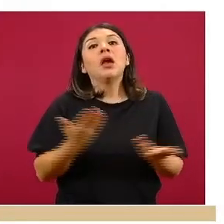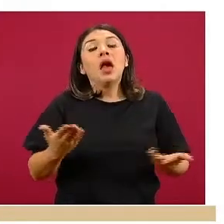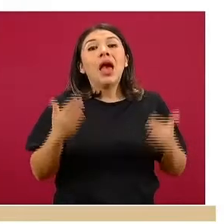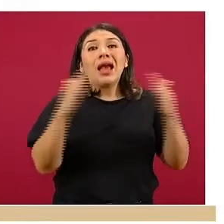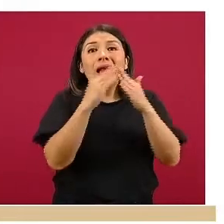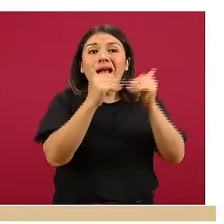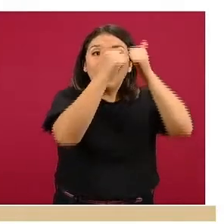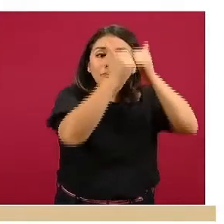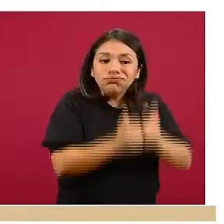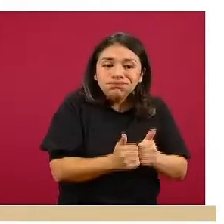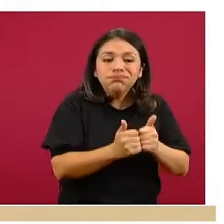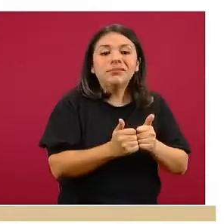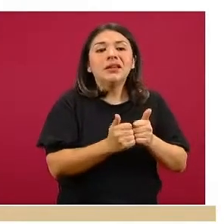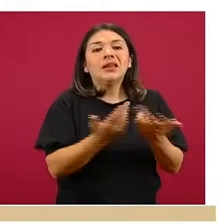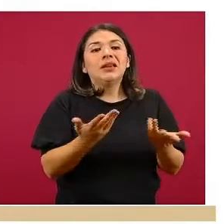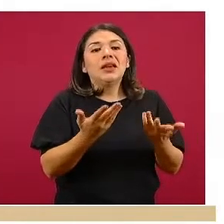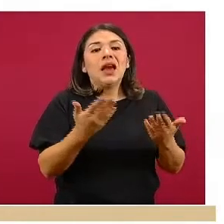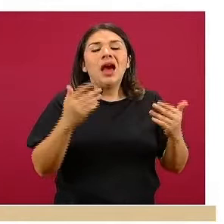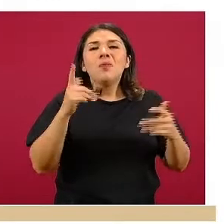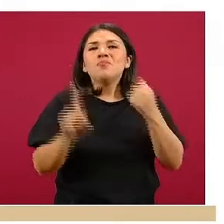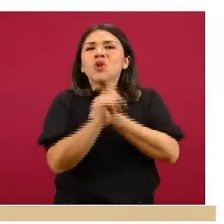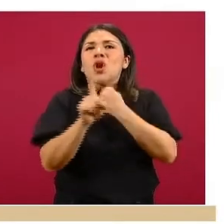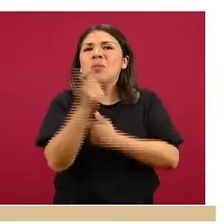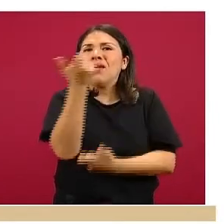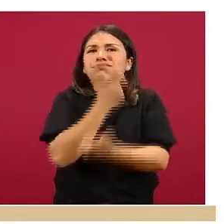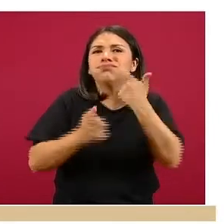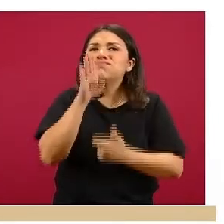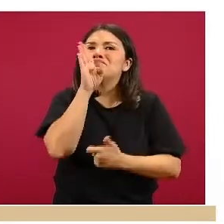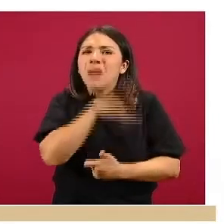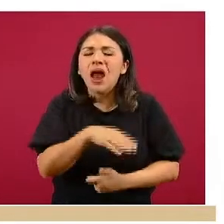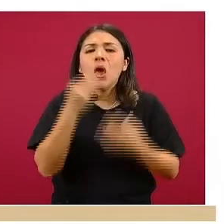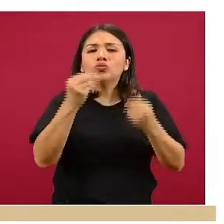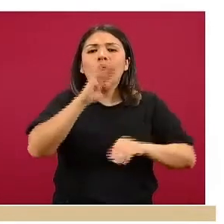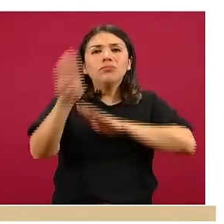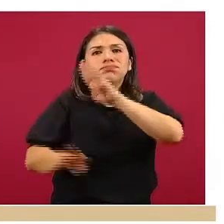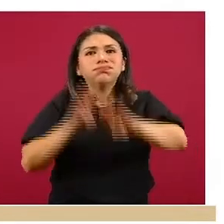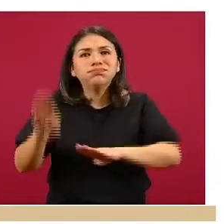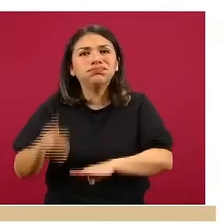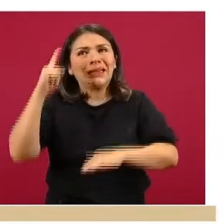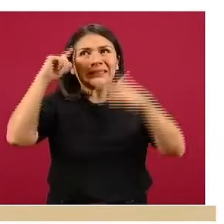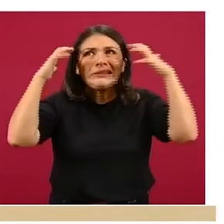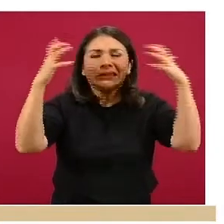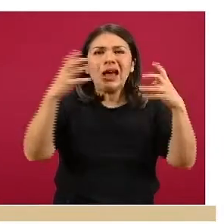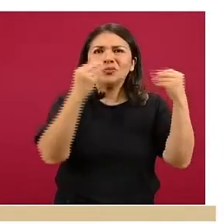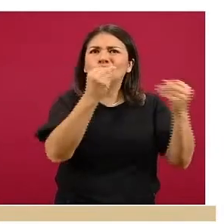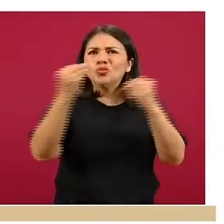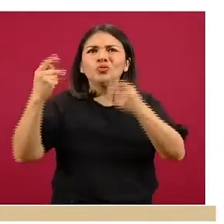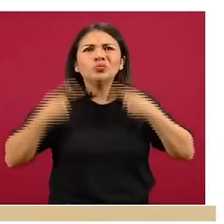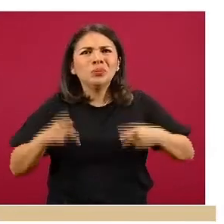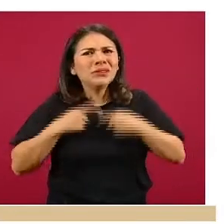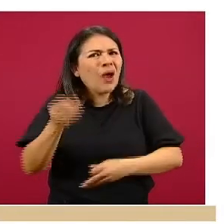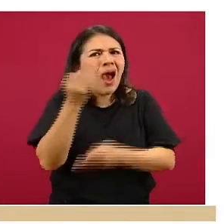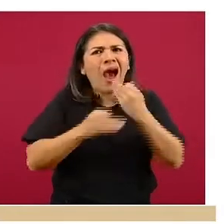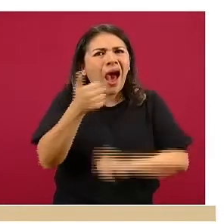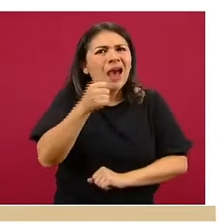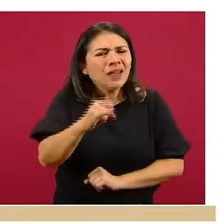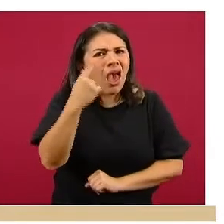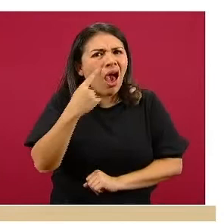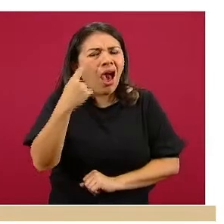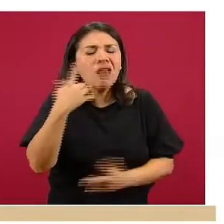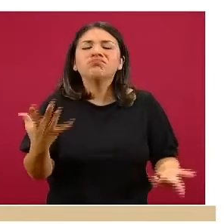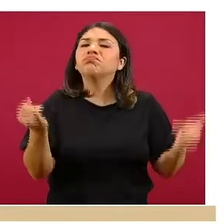crisis económica, la pérdida de vidas, la situación de estrés prolongado en la que vivimos todos, también